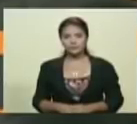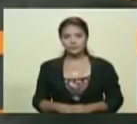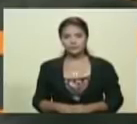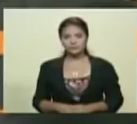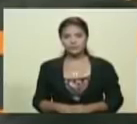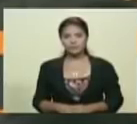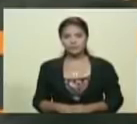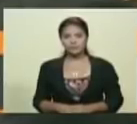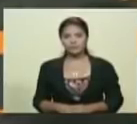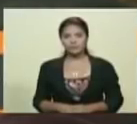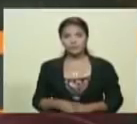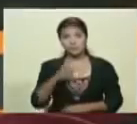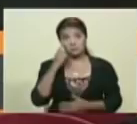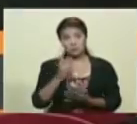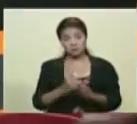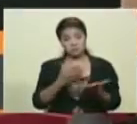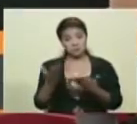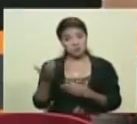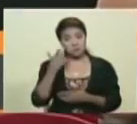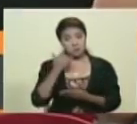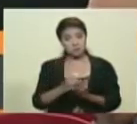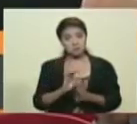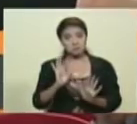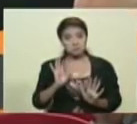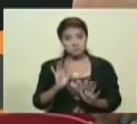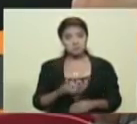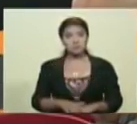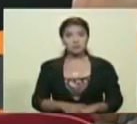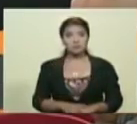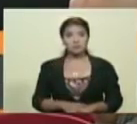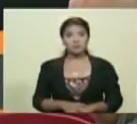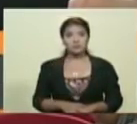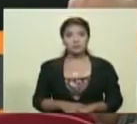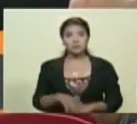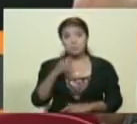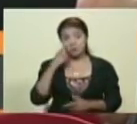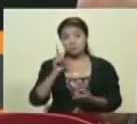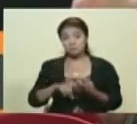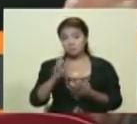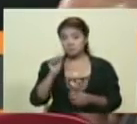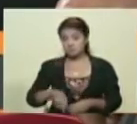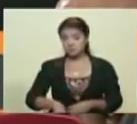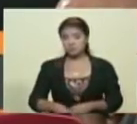Deja invitado para ver. Vamos a ver si la pegamos esta vez, si la pegamos.